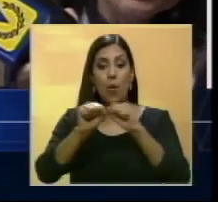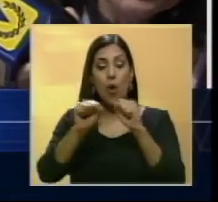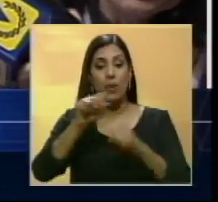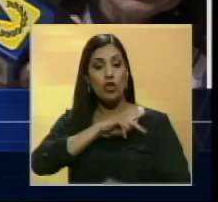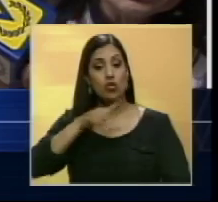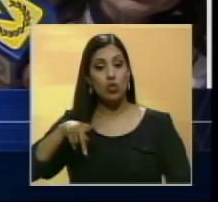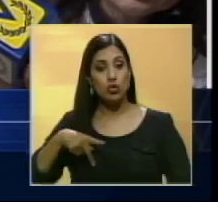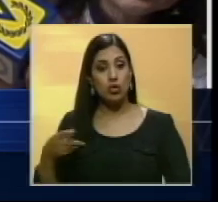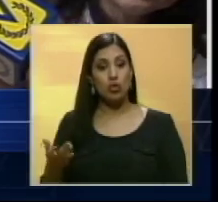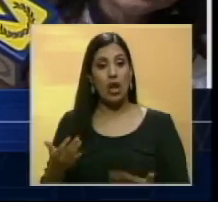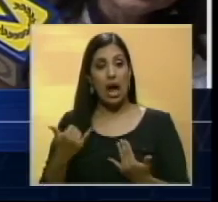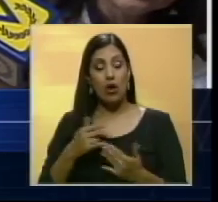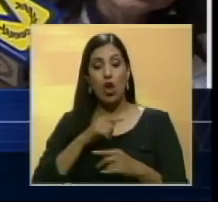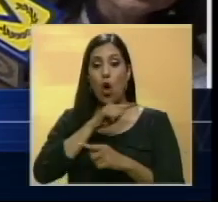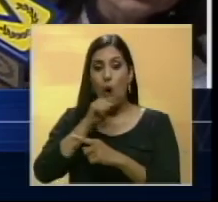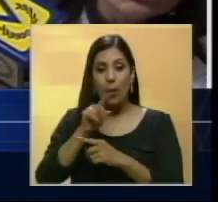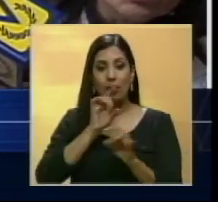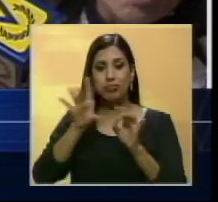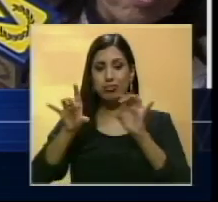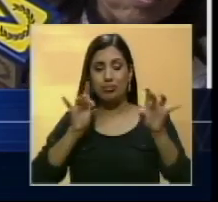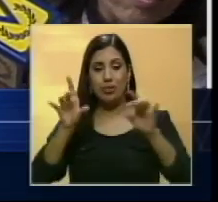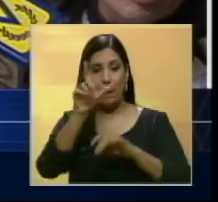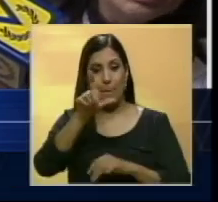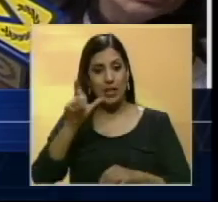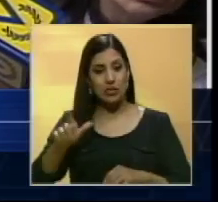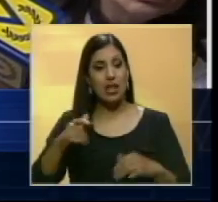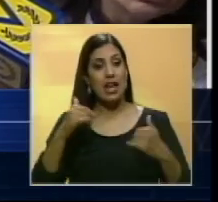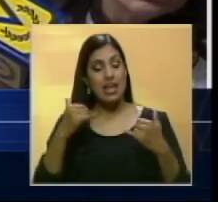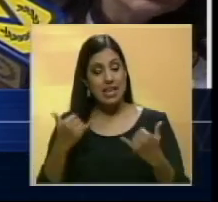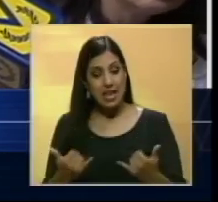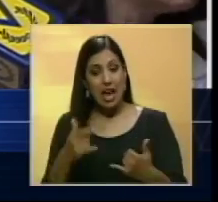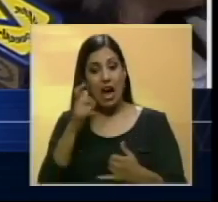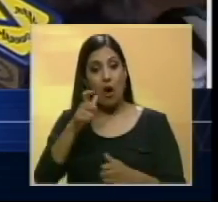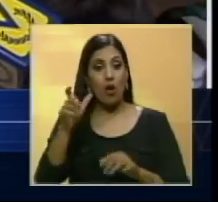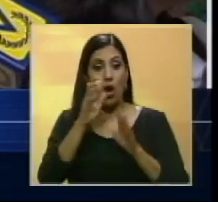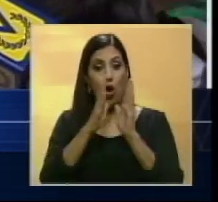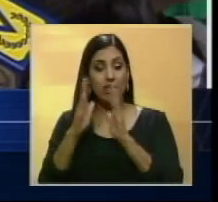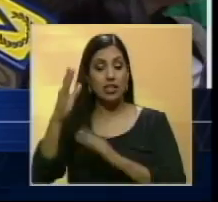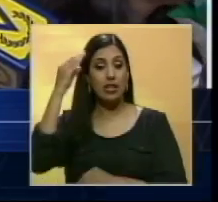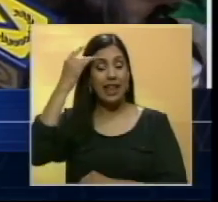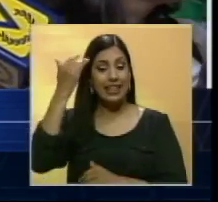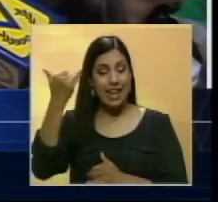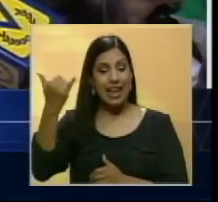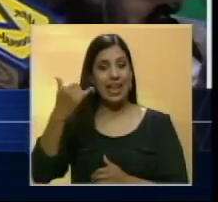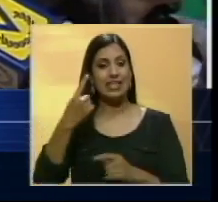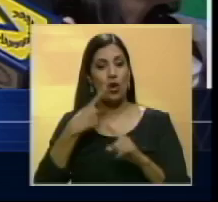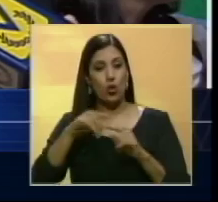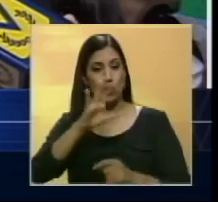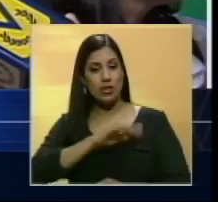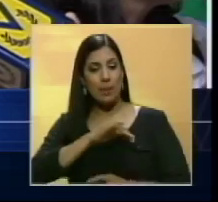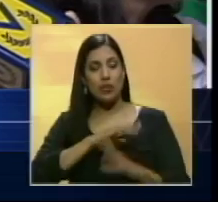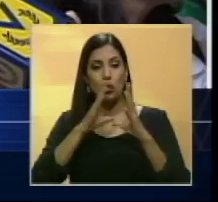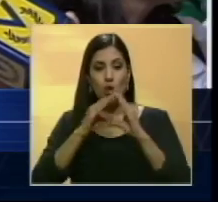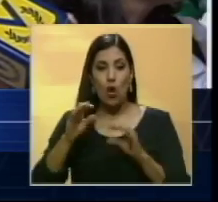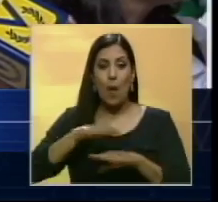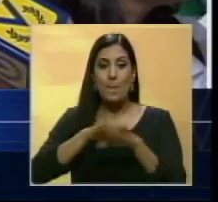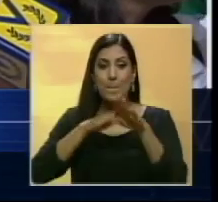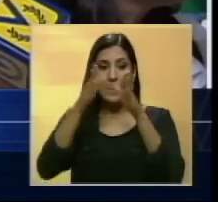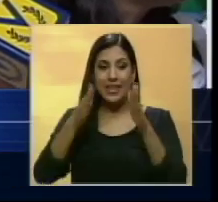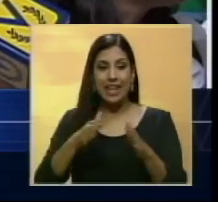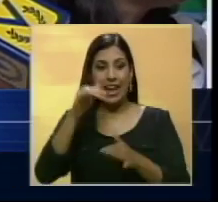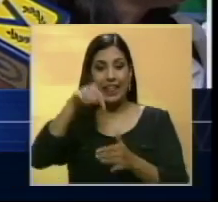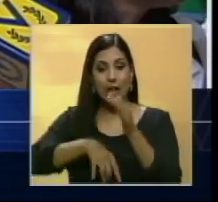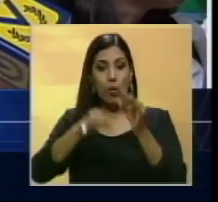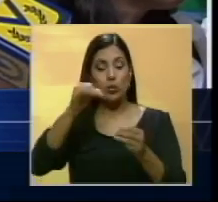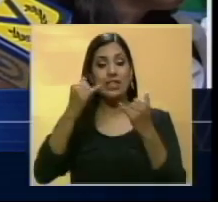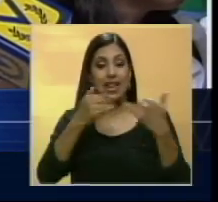sido obligados a desalojar y que ya los órganos de inteligencia, el SEBIN, el Ministerio de Interior y Justicia, como órganos responsables